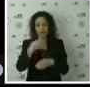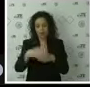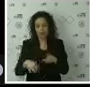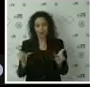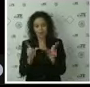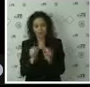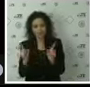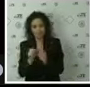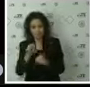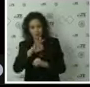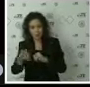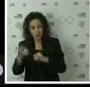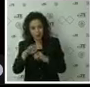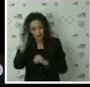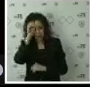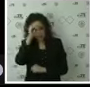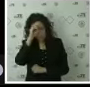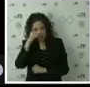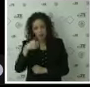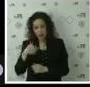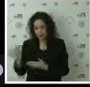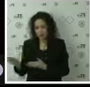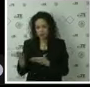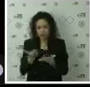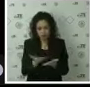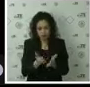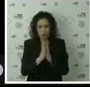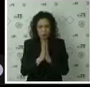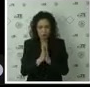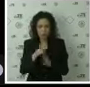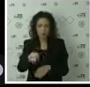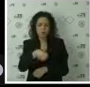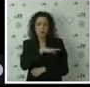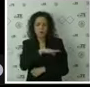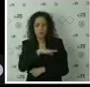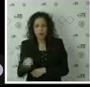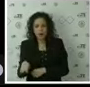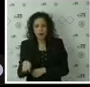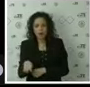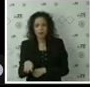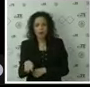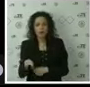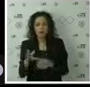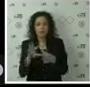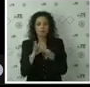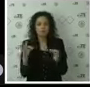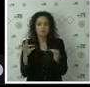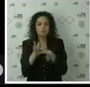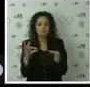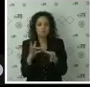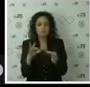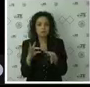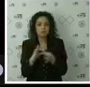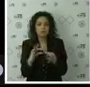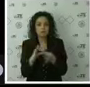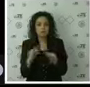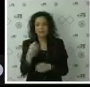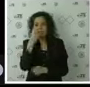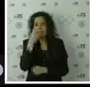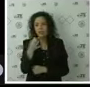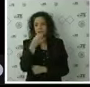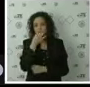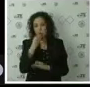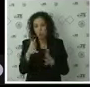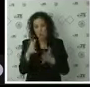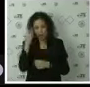yo los invitaba humildemente a que ustedes tengan el uso de la voz alrededor de 3 minutos